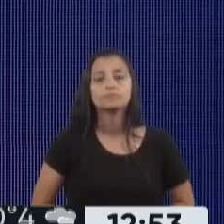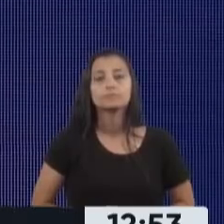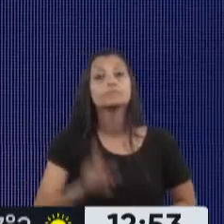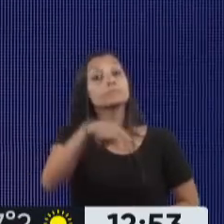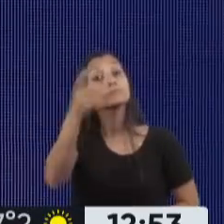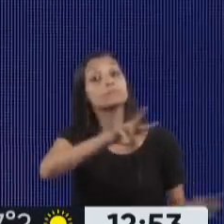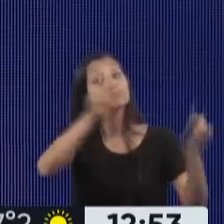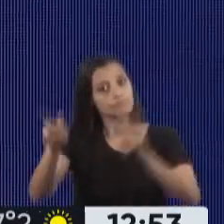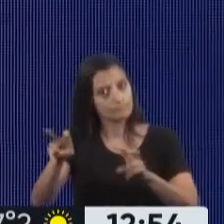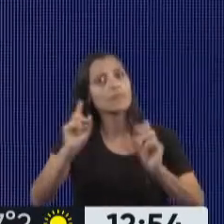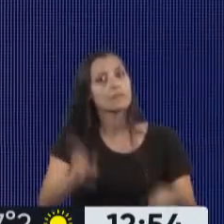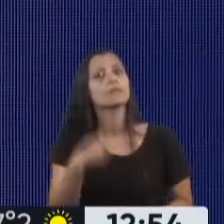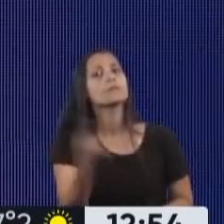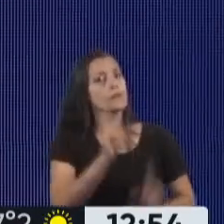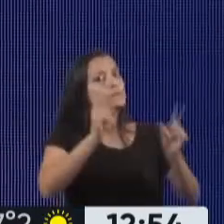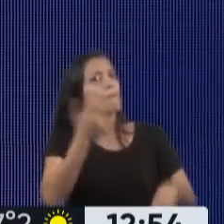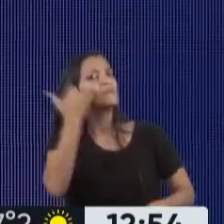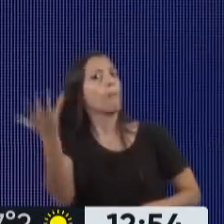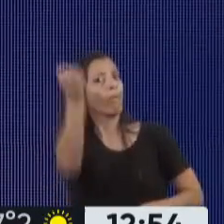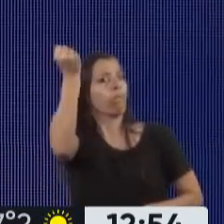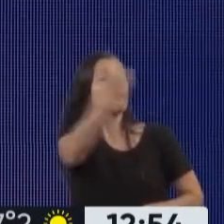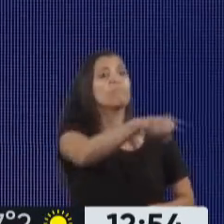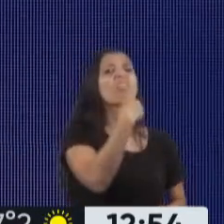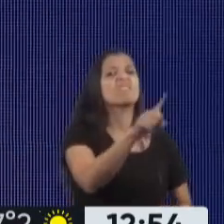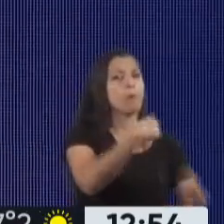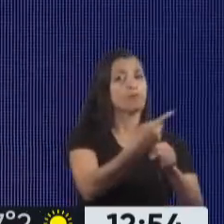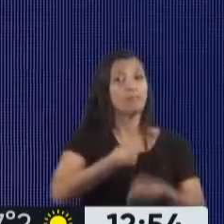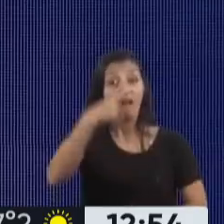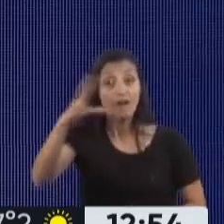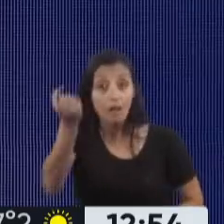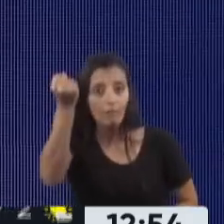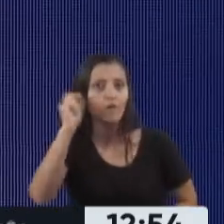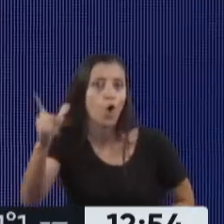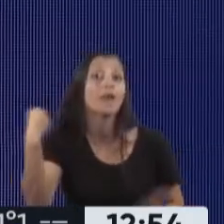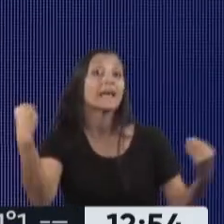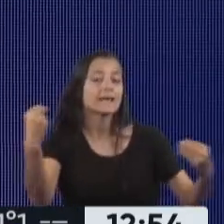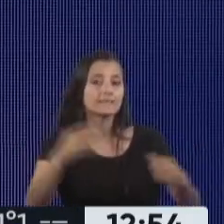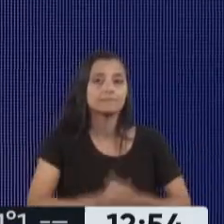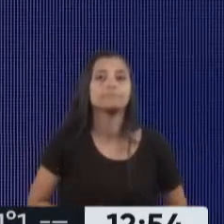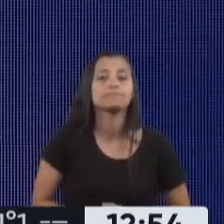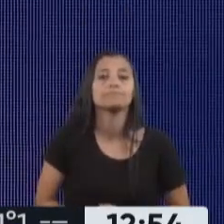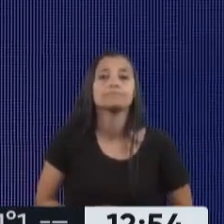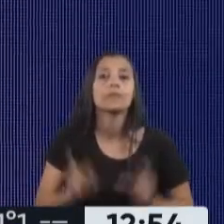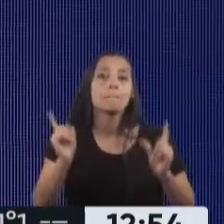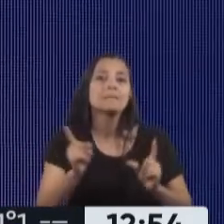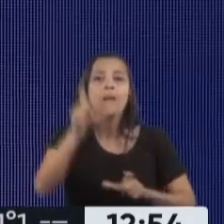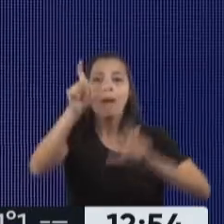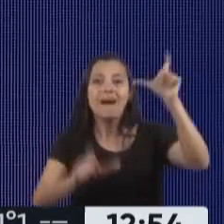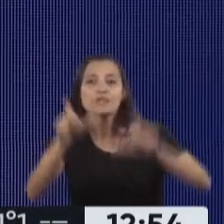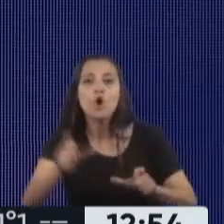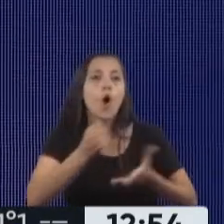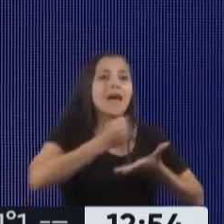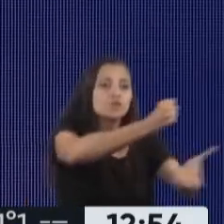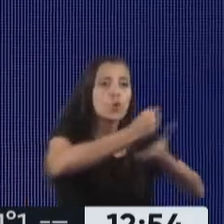otra cosa que hicimos y que también parecía imposible era la eliminación de los intermediarios, es